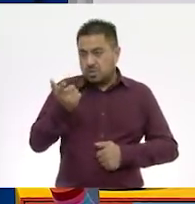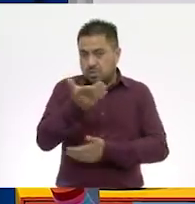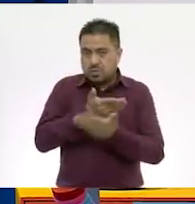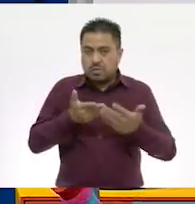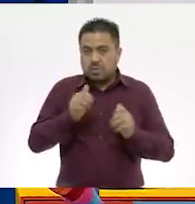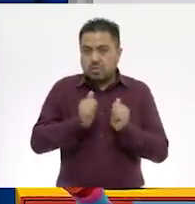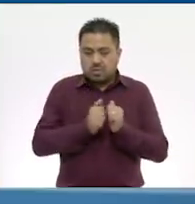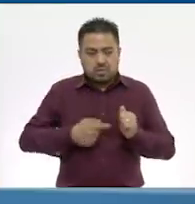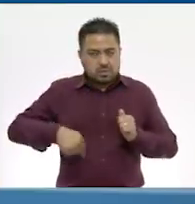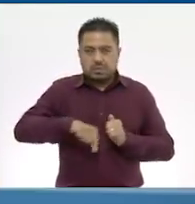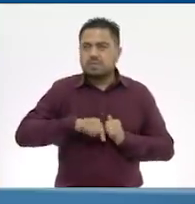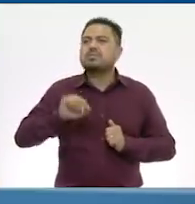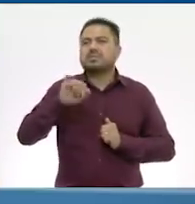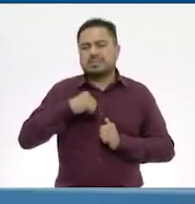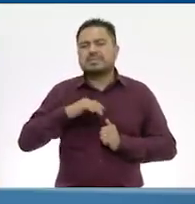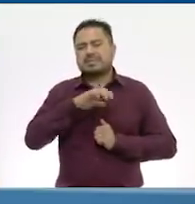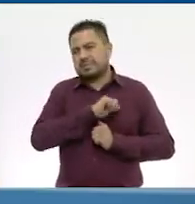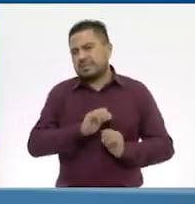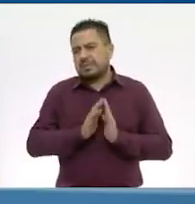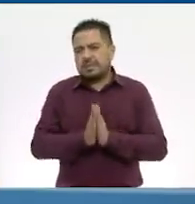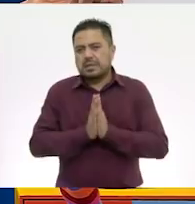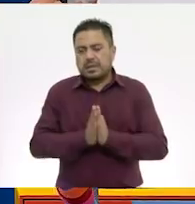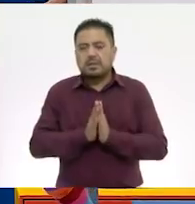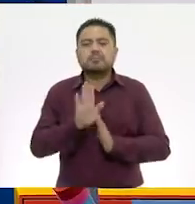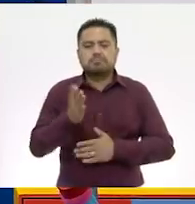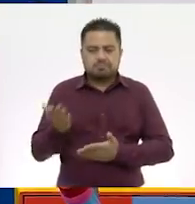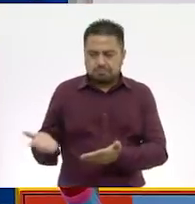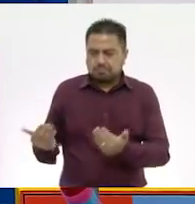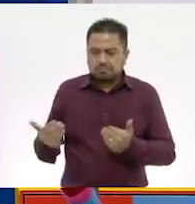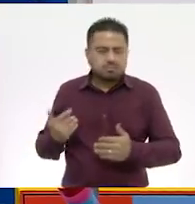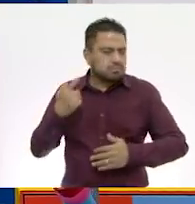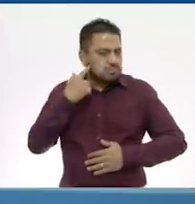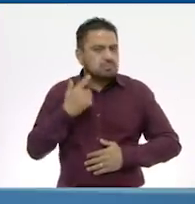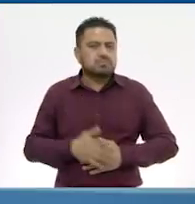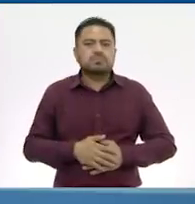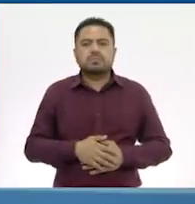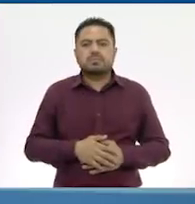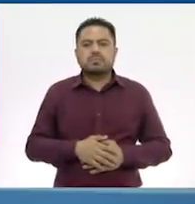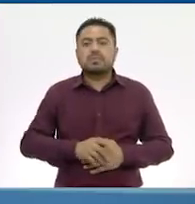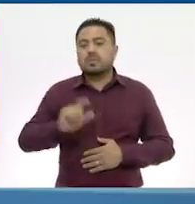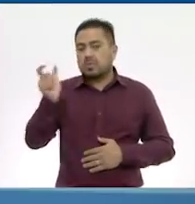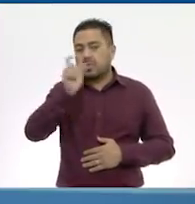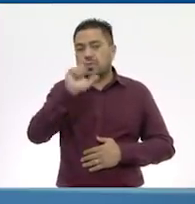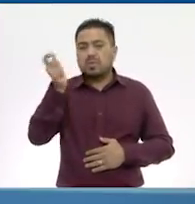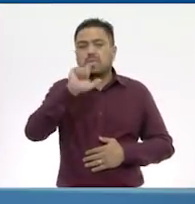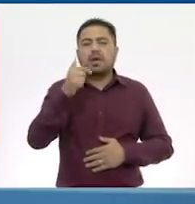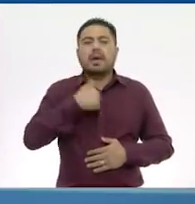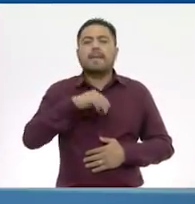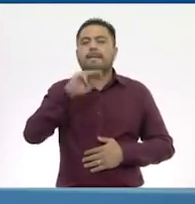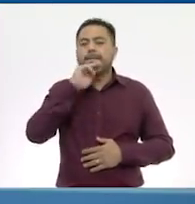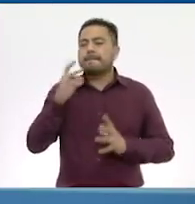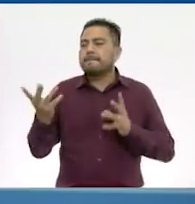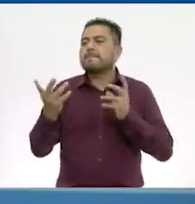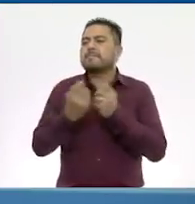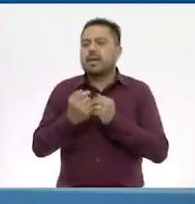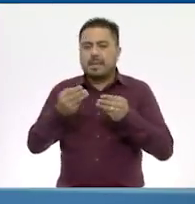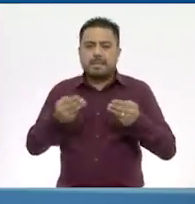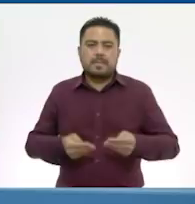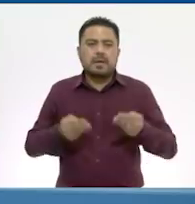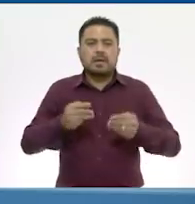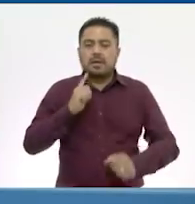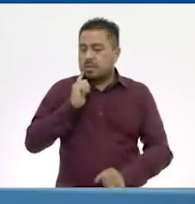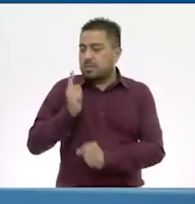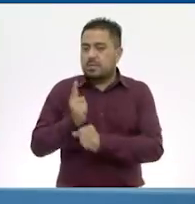con nosotros? Sí, me encantaría. Te escuchamos. Bueno, cuando iba con mi mamá al mercado,